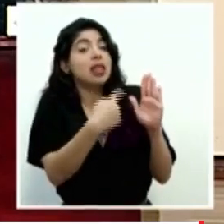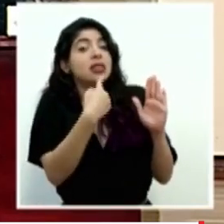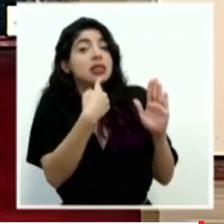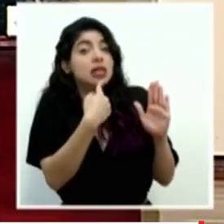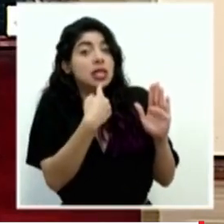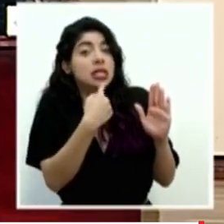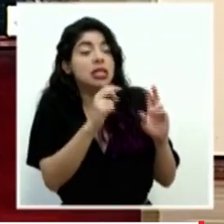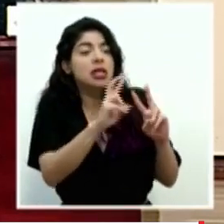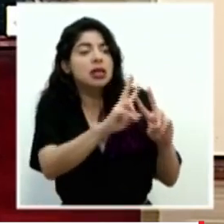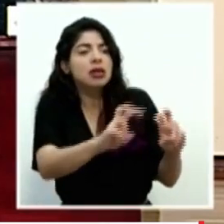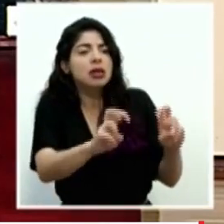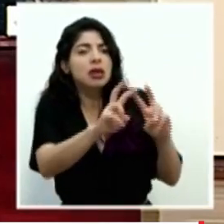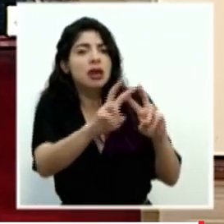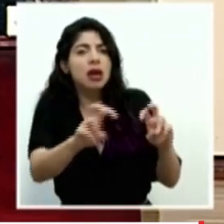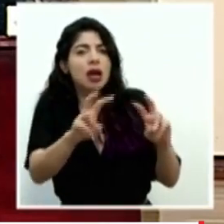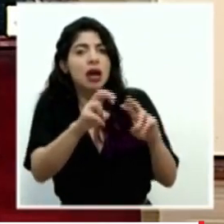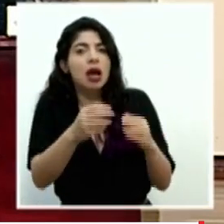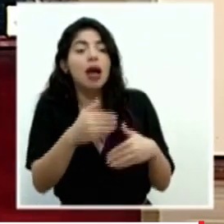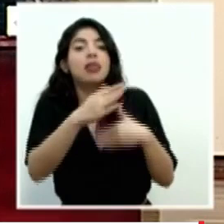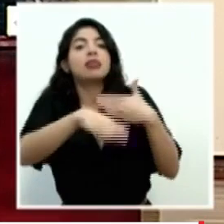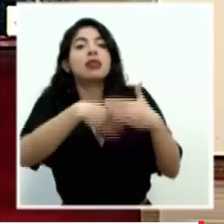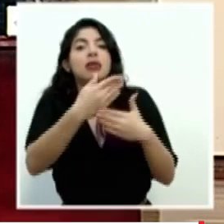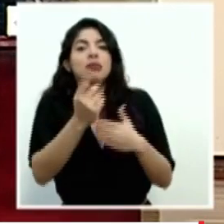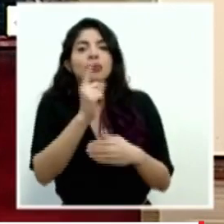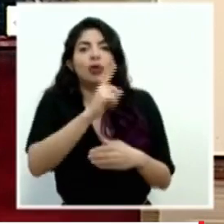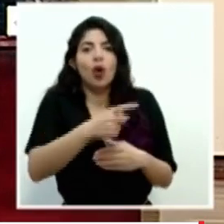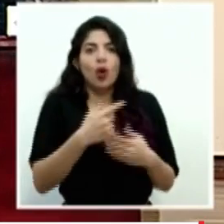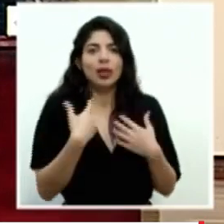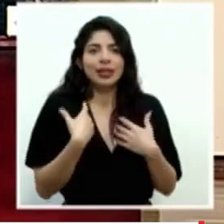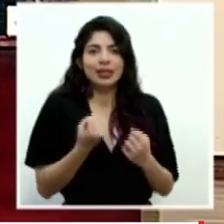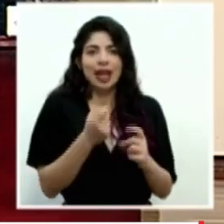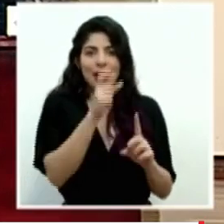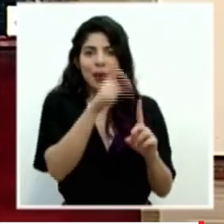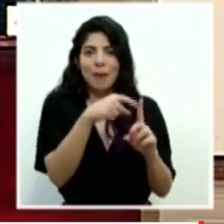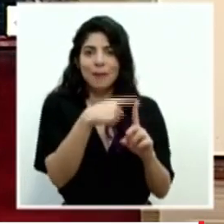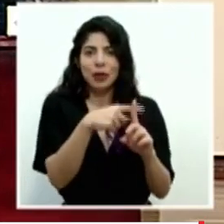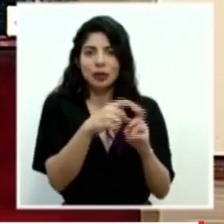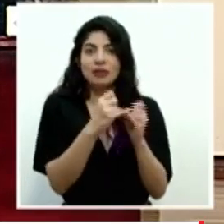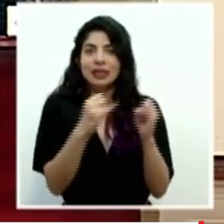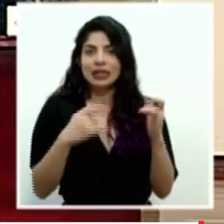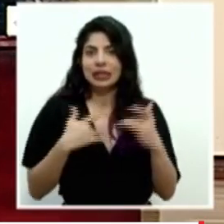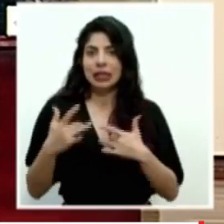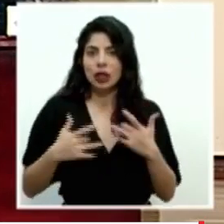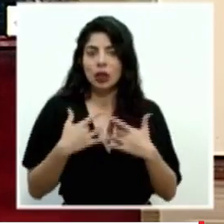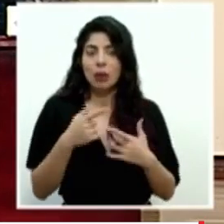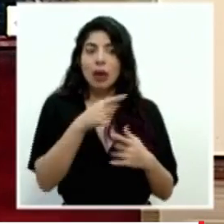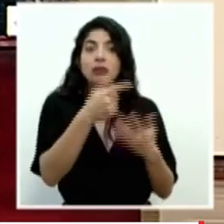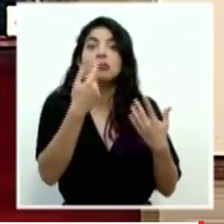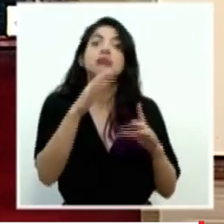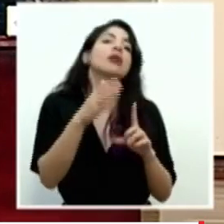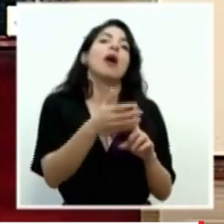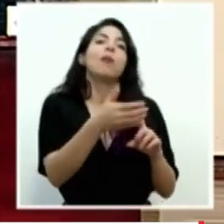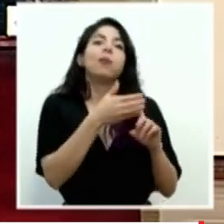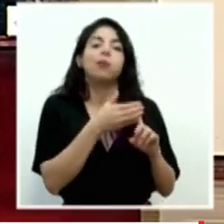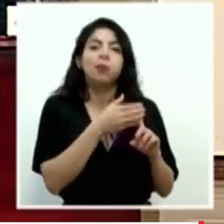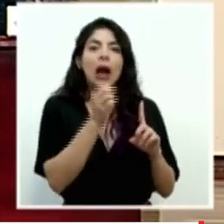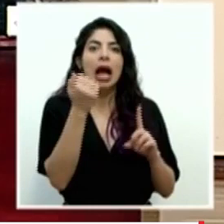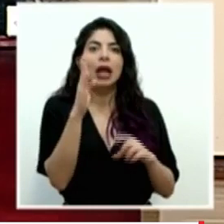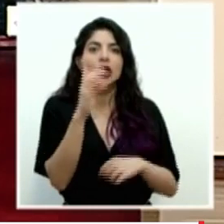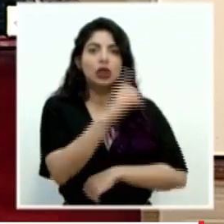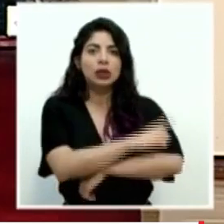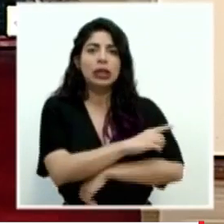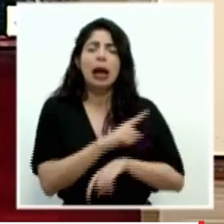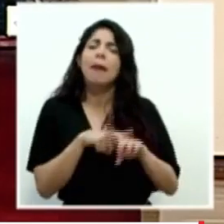se realizan pruebas antes de levantar la orden sanitaria de una persona positiva asintomática que estuvo en cuarentena por 14